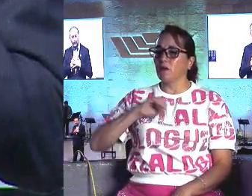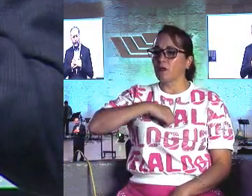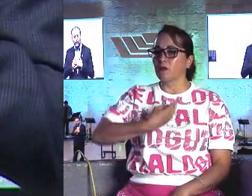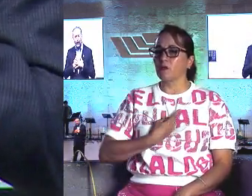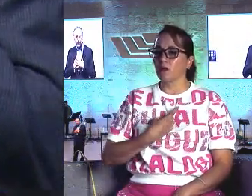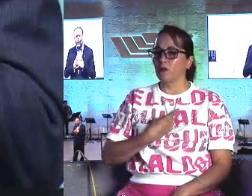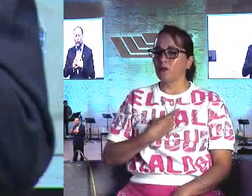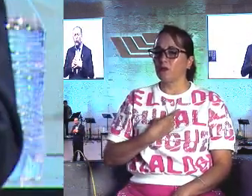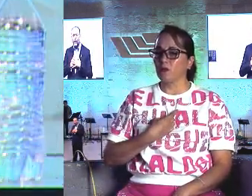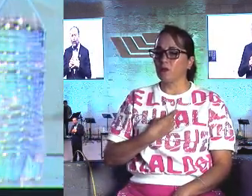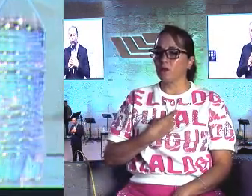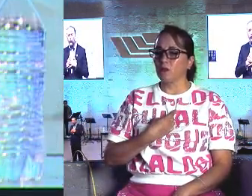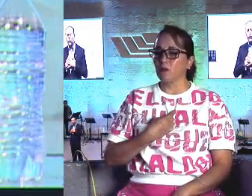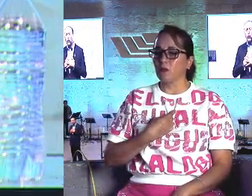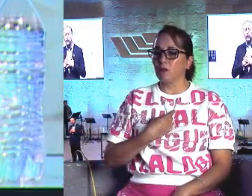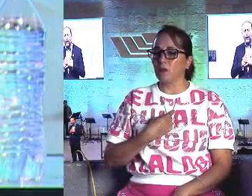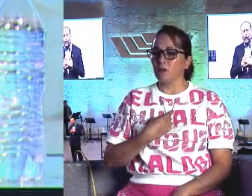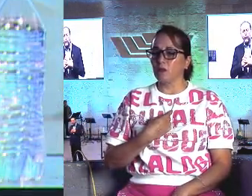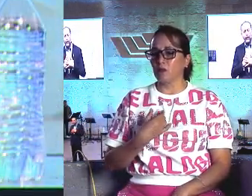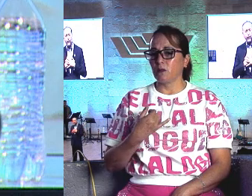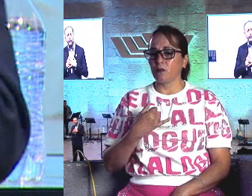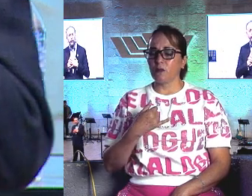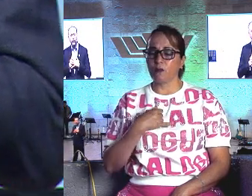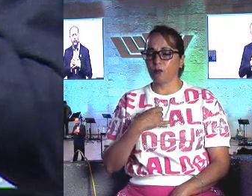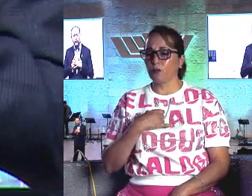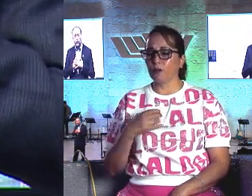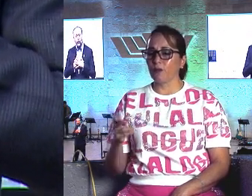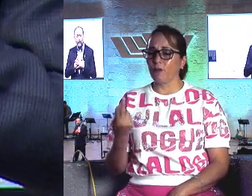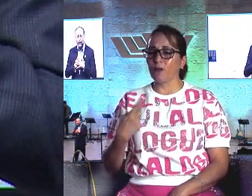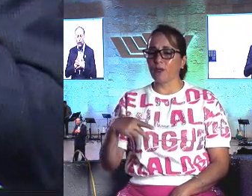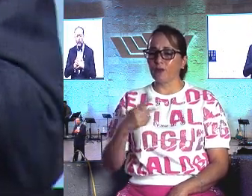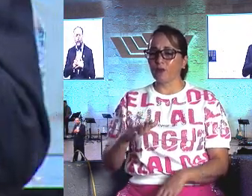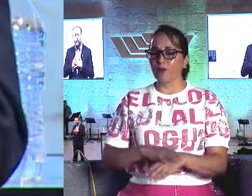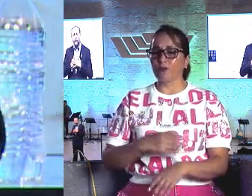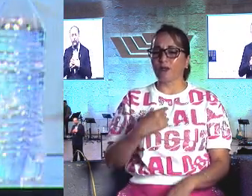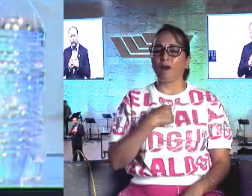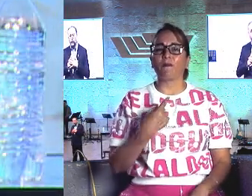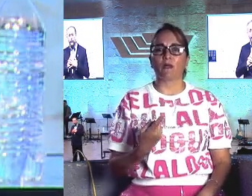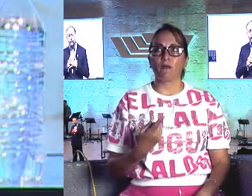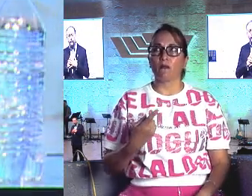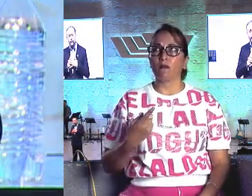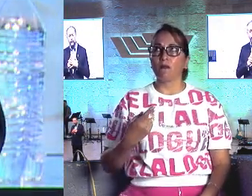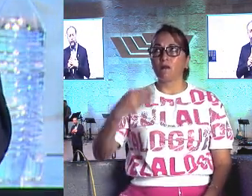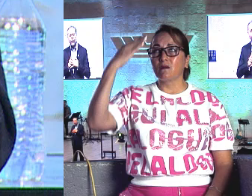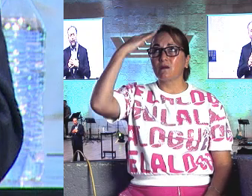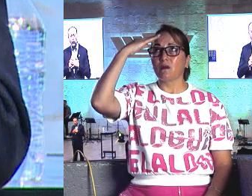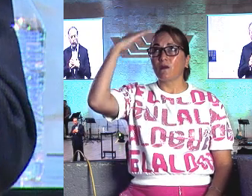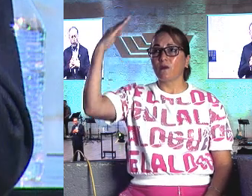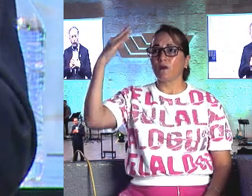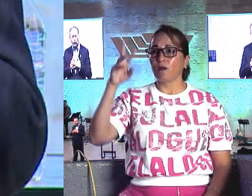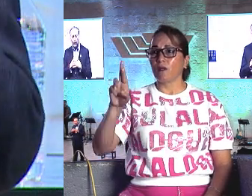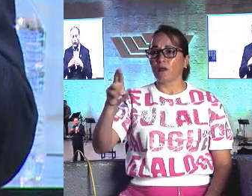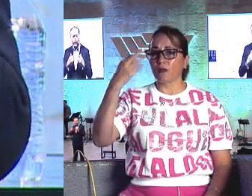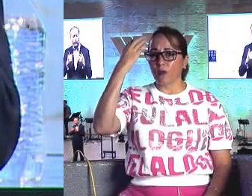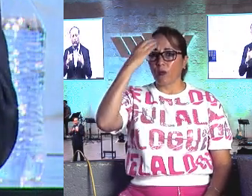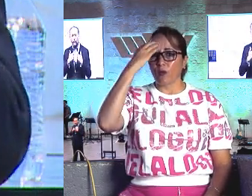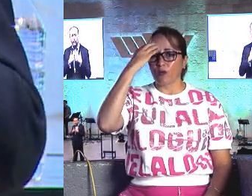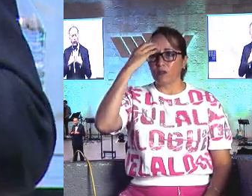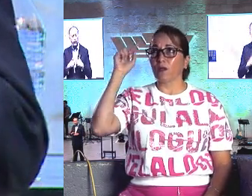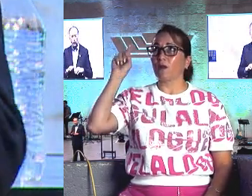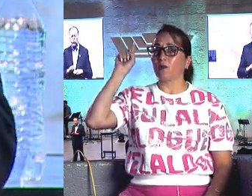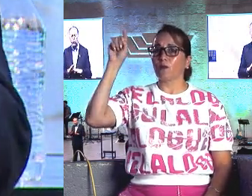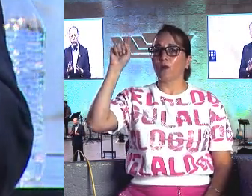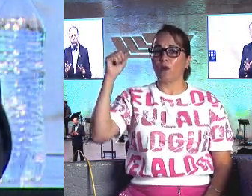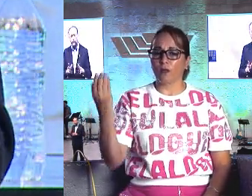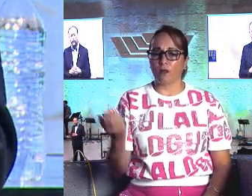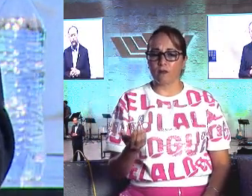Si te he preguntado por qué a mí, hoy te tengo que decir: Señor, reconozco que lo que tú has hecho conmigo